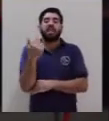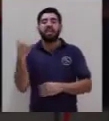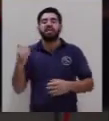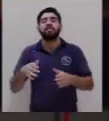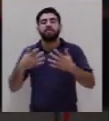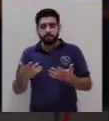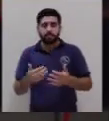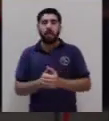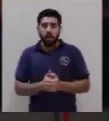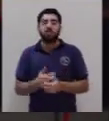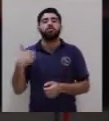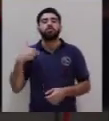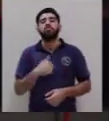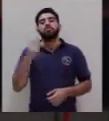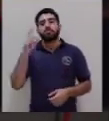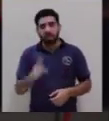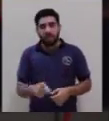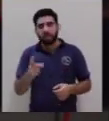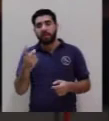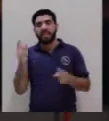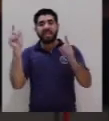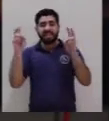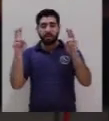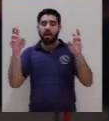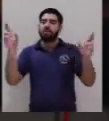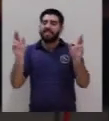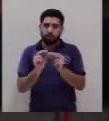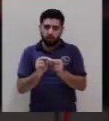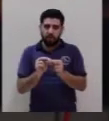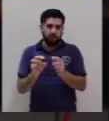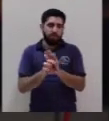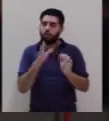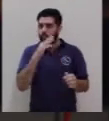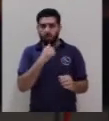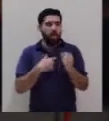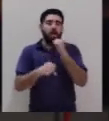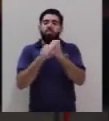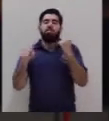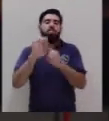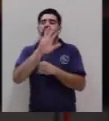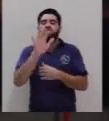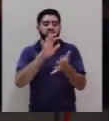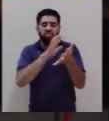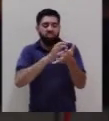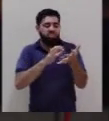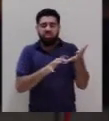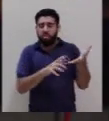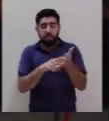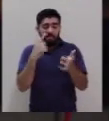Lo importante de estos organizadores gráficos es que debemos condensar los contenidos. Porque si ponemos mucha información...